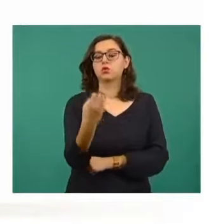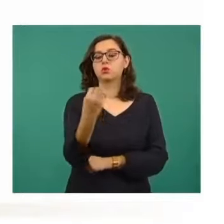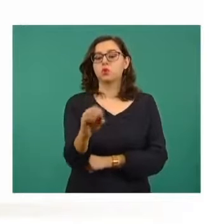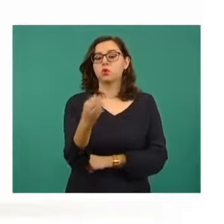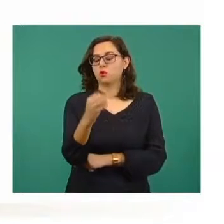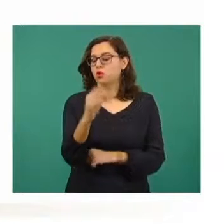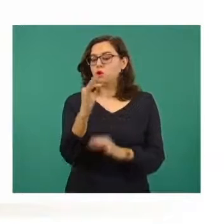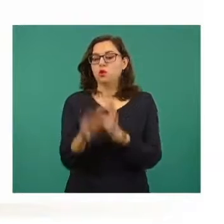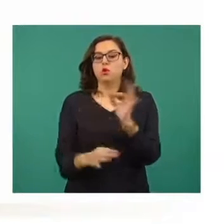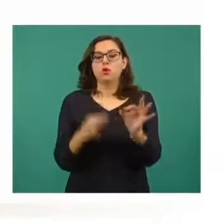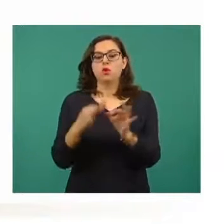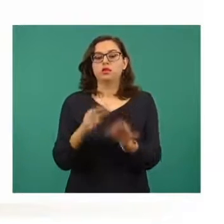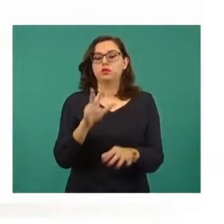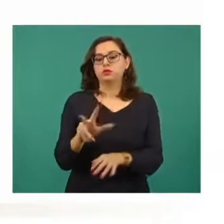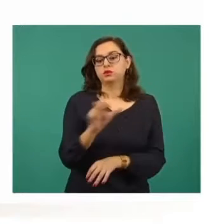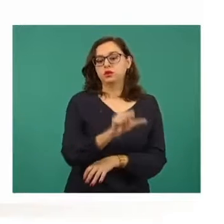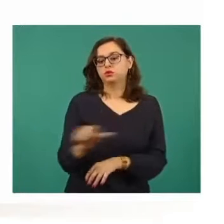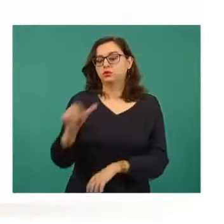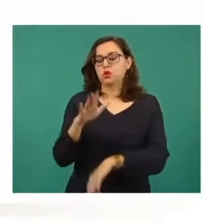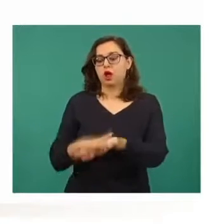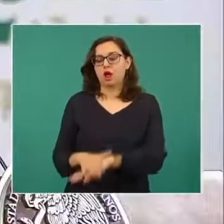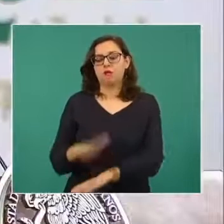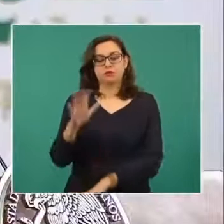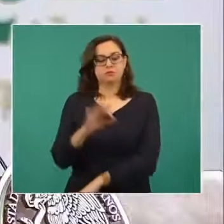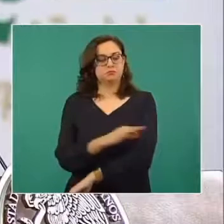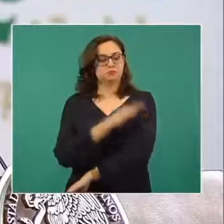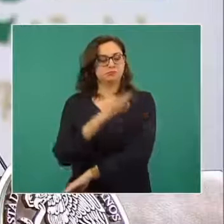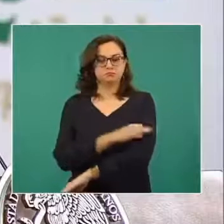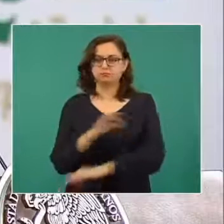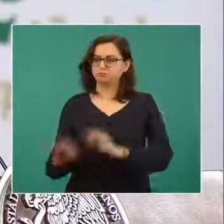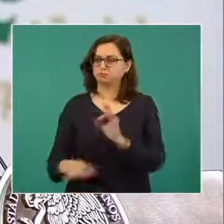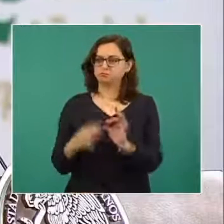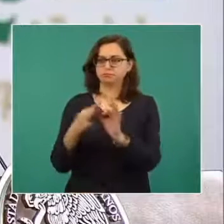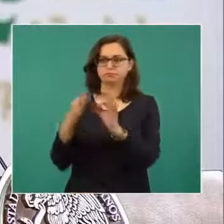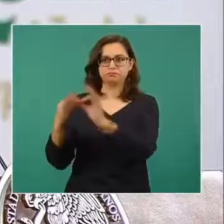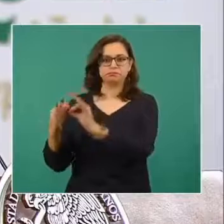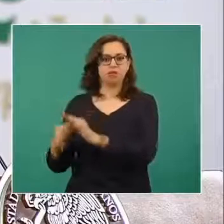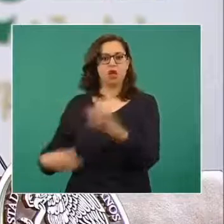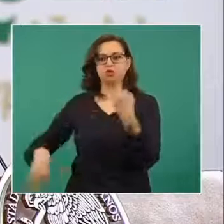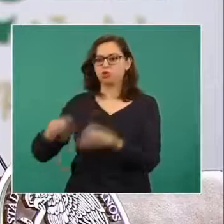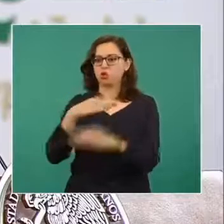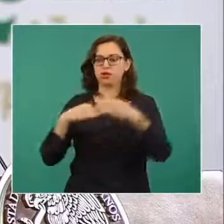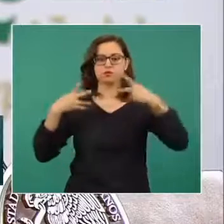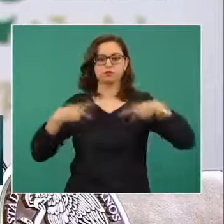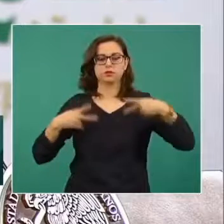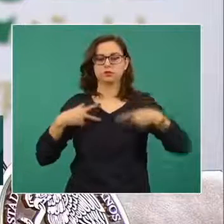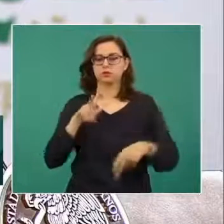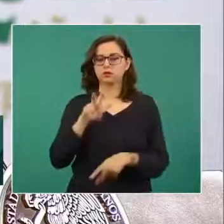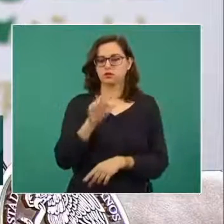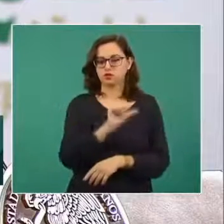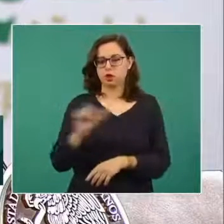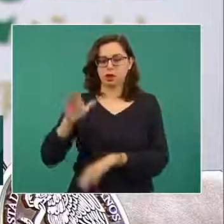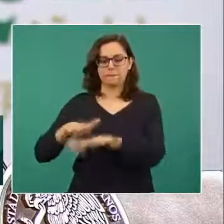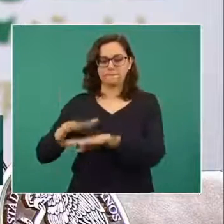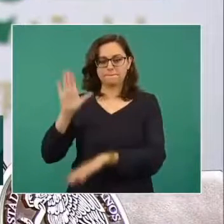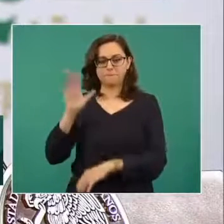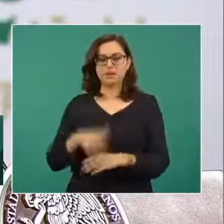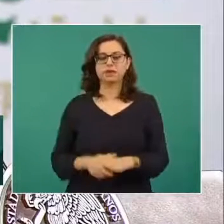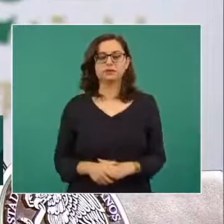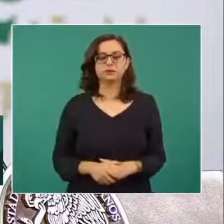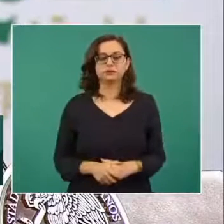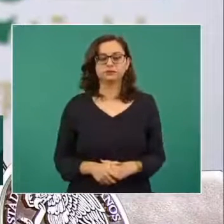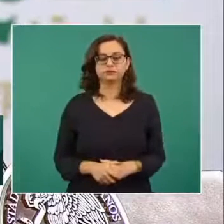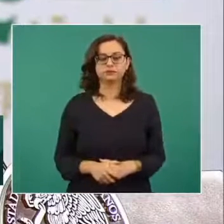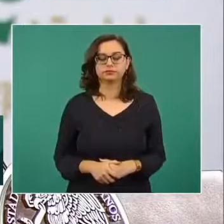desee con al menos una dosis. La siguiente nos muestra que llevamos 70 por ciento de cobertura de la población